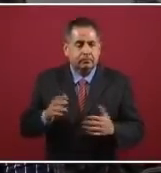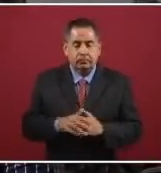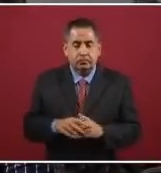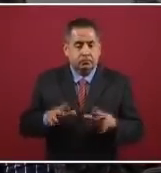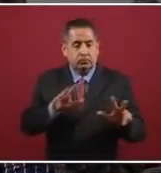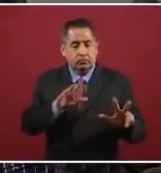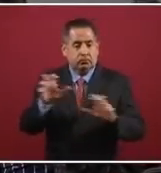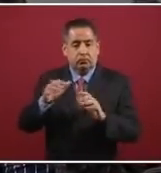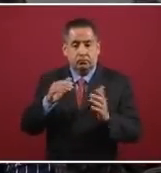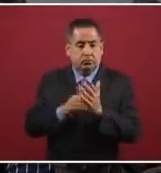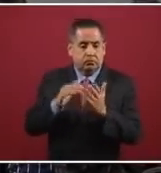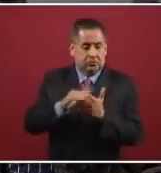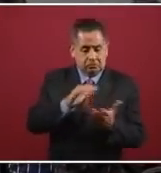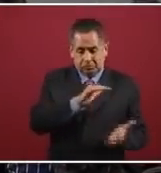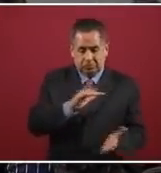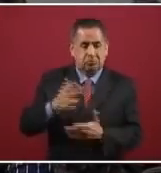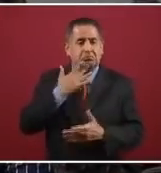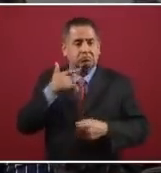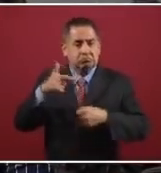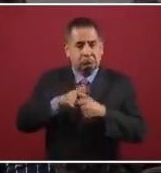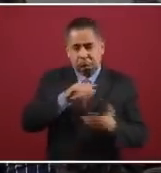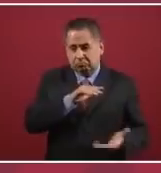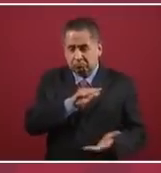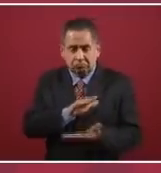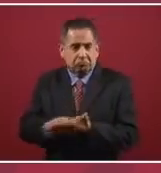800 mil barriles de gasolinas que consumimos,